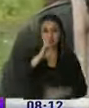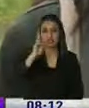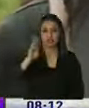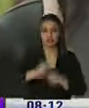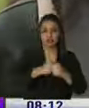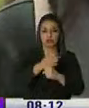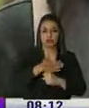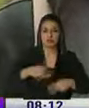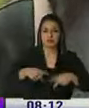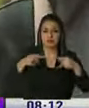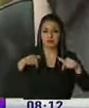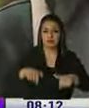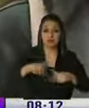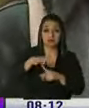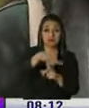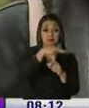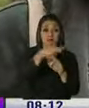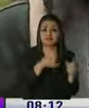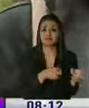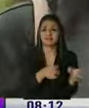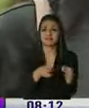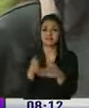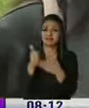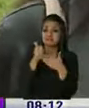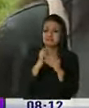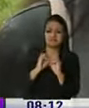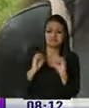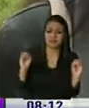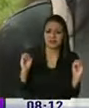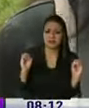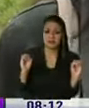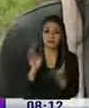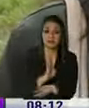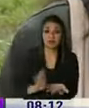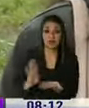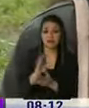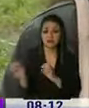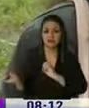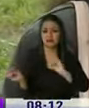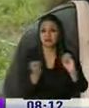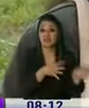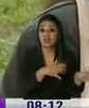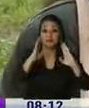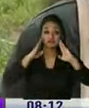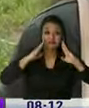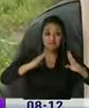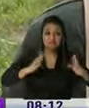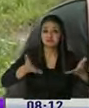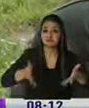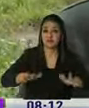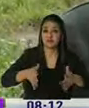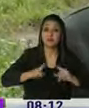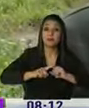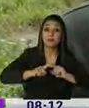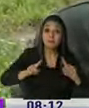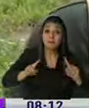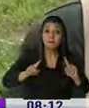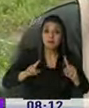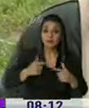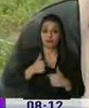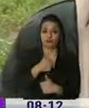y el parque sigue igual, nadie nos ayuda, somos un pueblo, un barrio, digamos, botado. Pero como le puedo decir